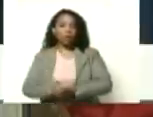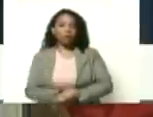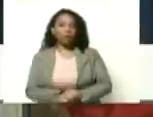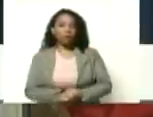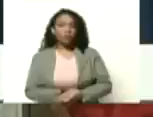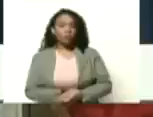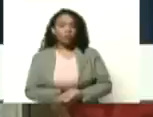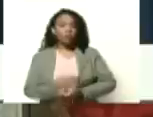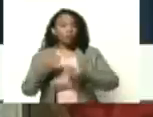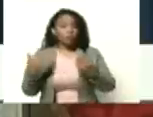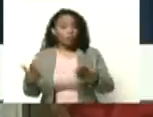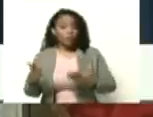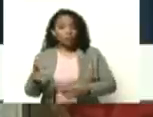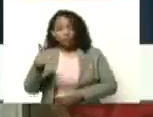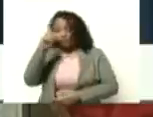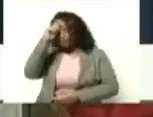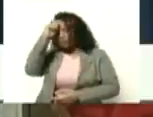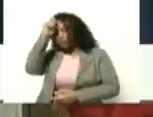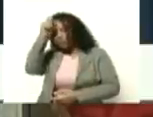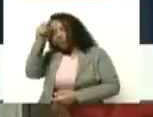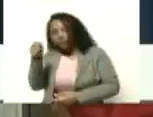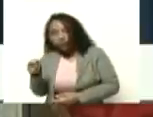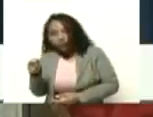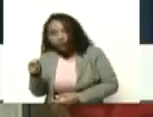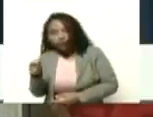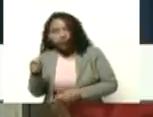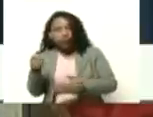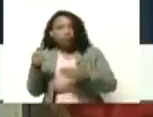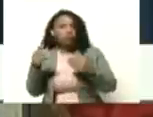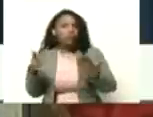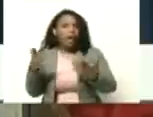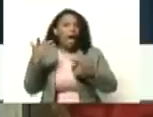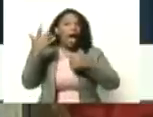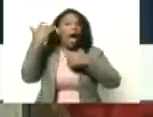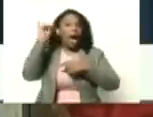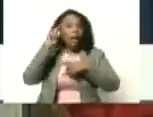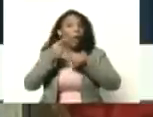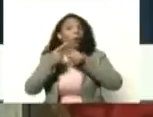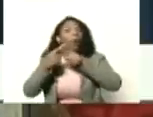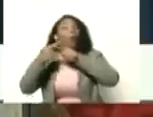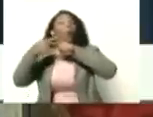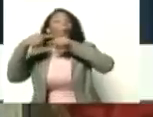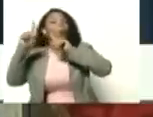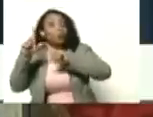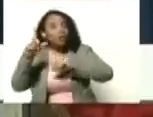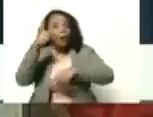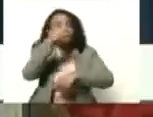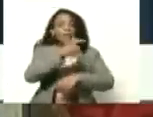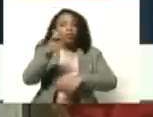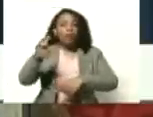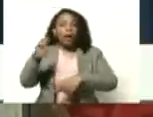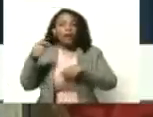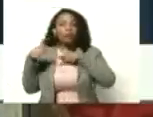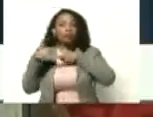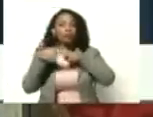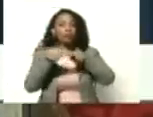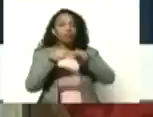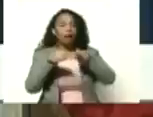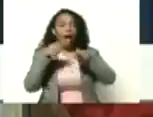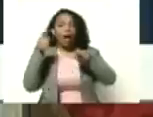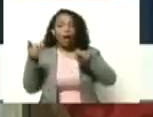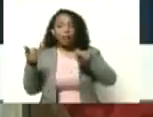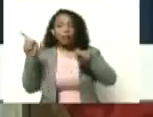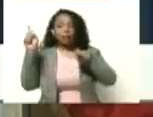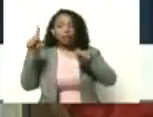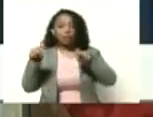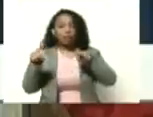y reconocía que había otra persona que paralelamente a él